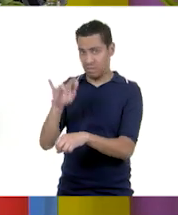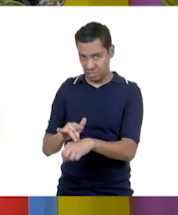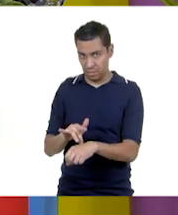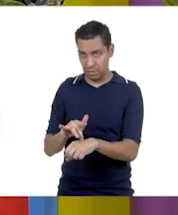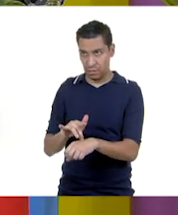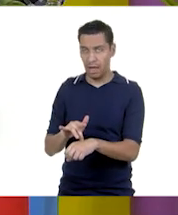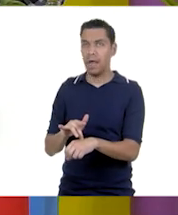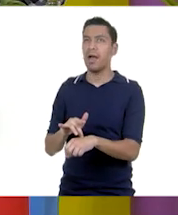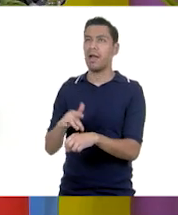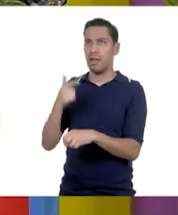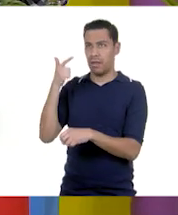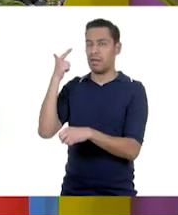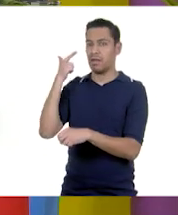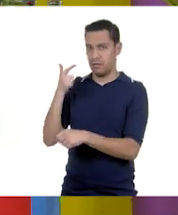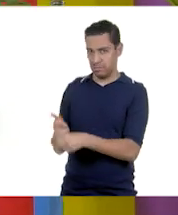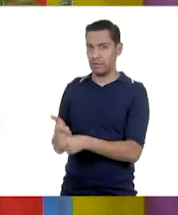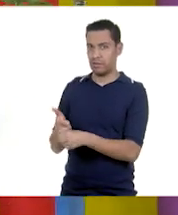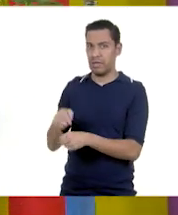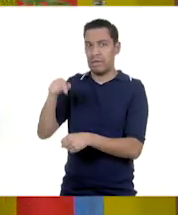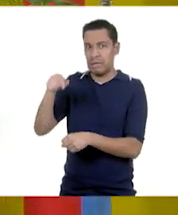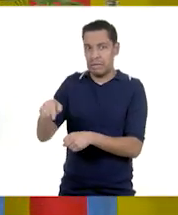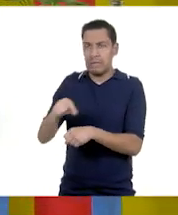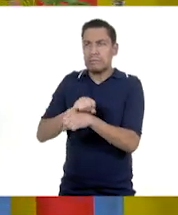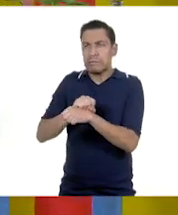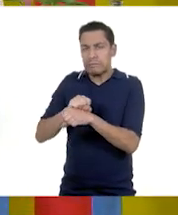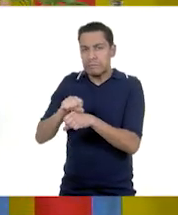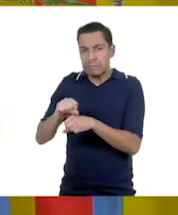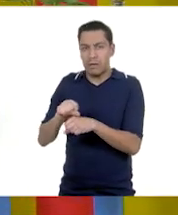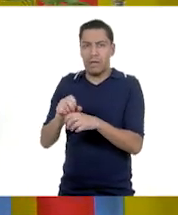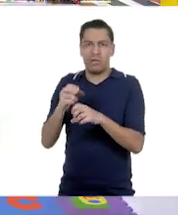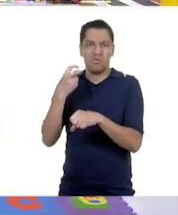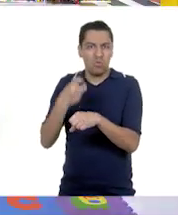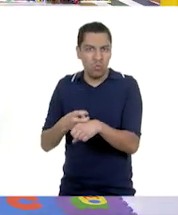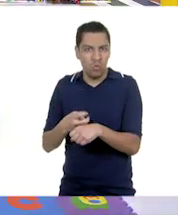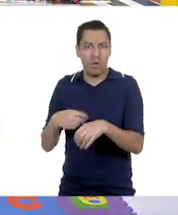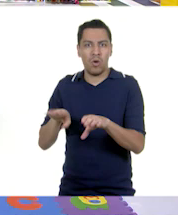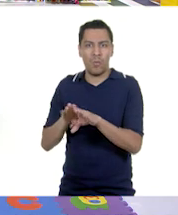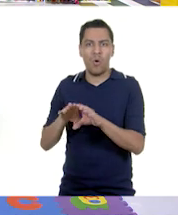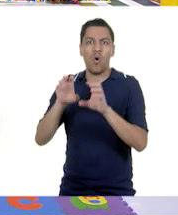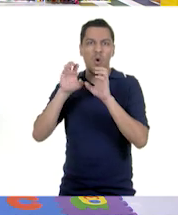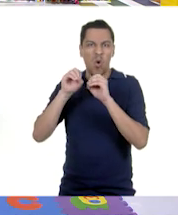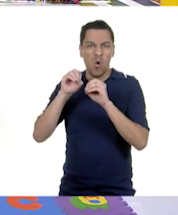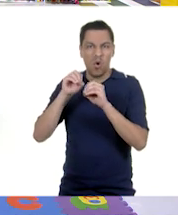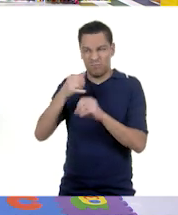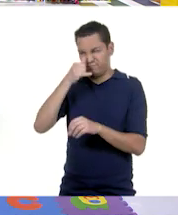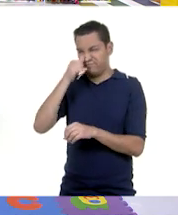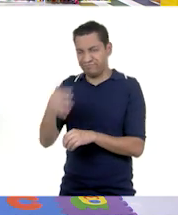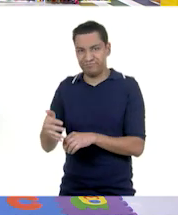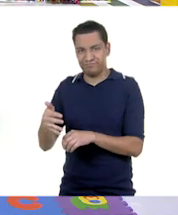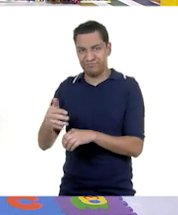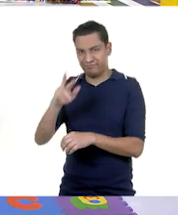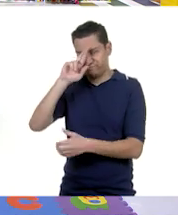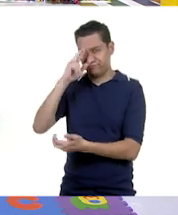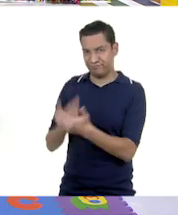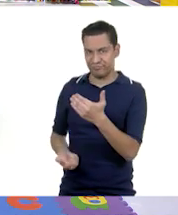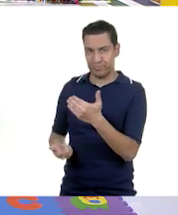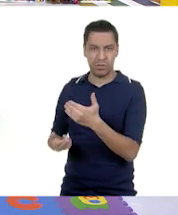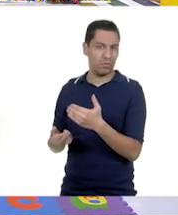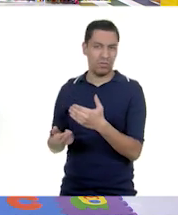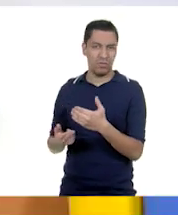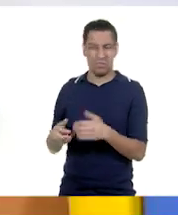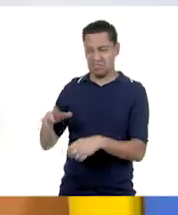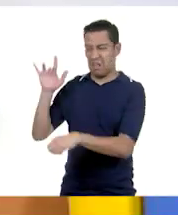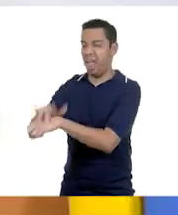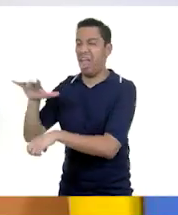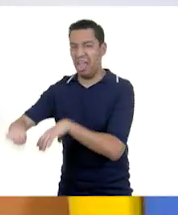para darnos cuenta cuál es su superficie. Pero otra es maltratarlas, ¿verdad? Hay que hacerlo siempre con mucho